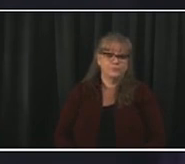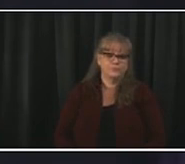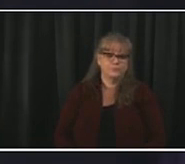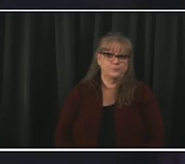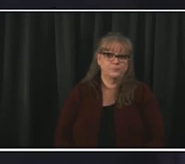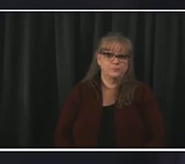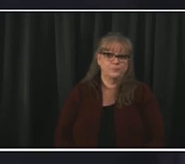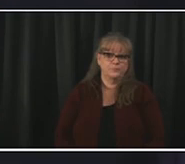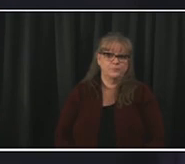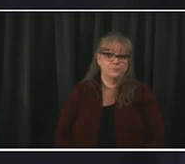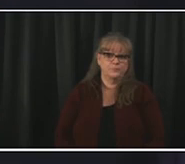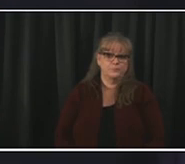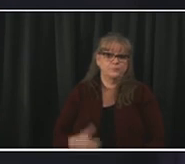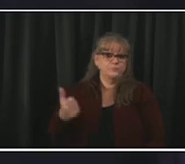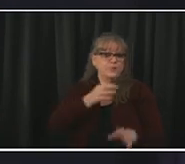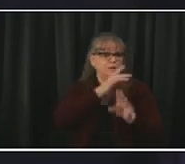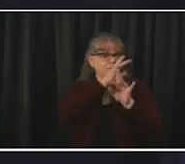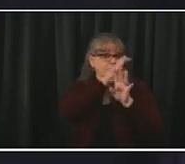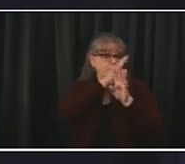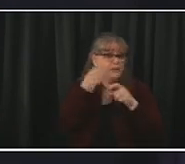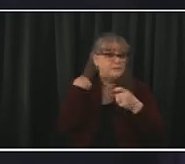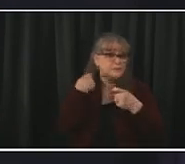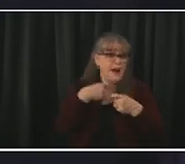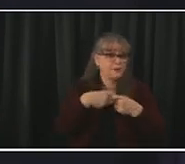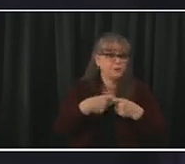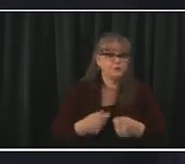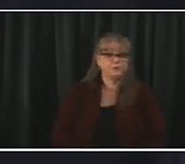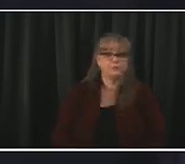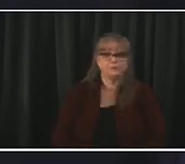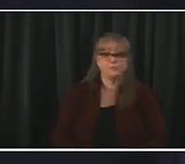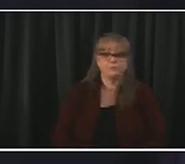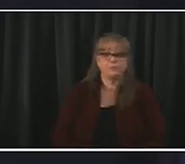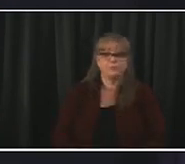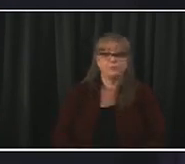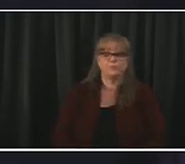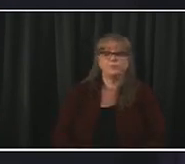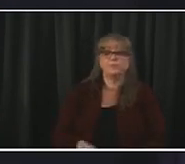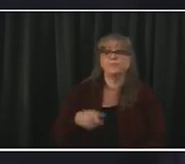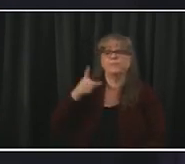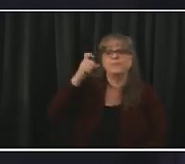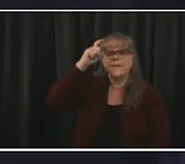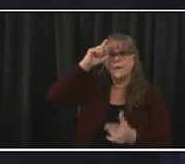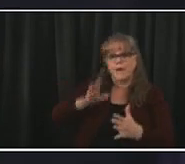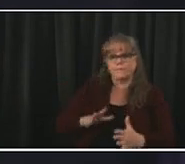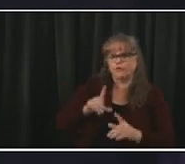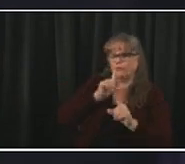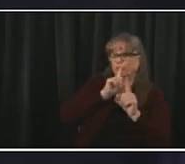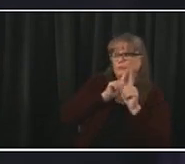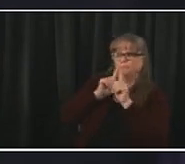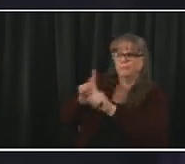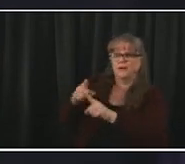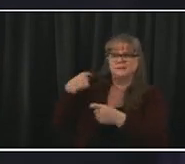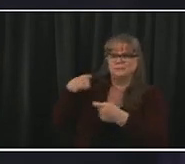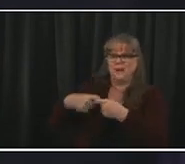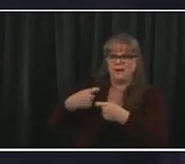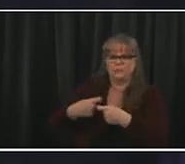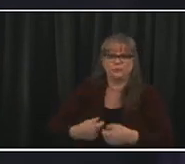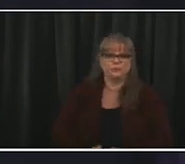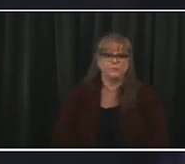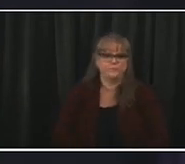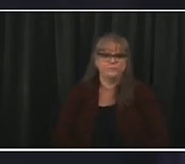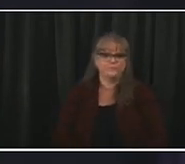comunidad hispana? Hoy anunciamos que las personas que actualmente trabajan en la agricultura,